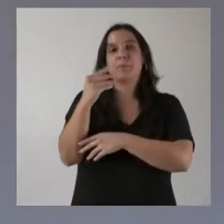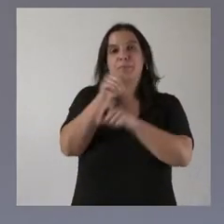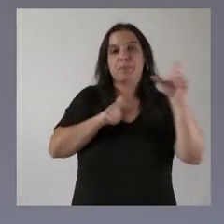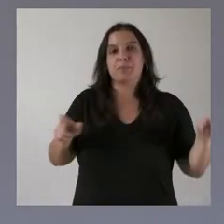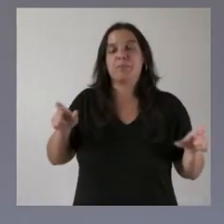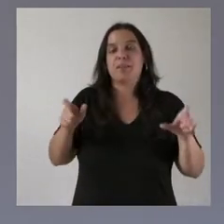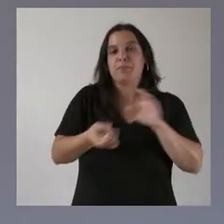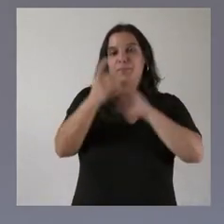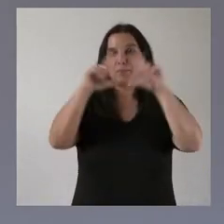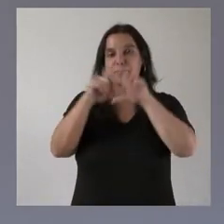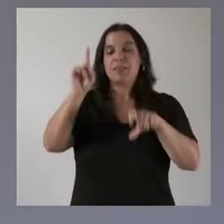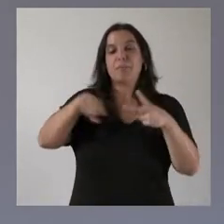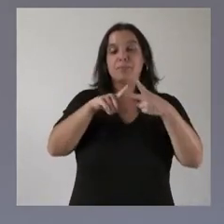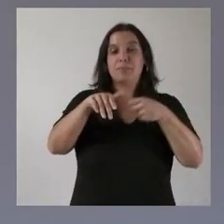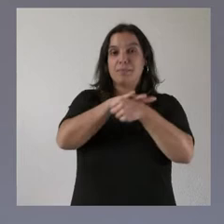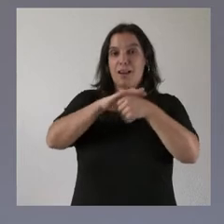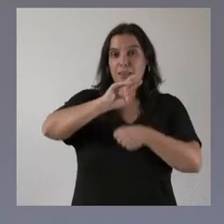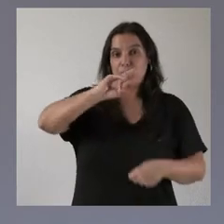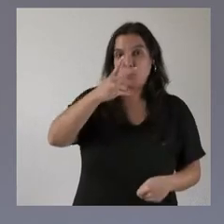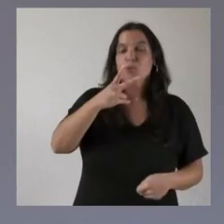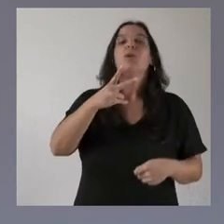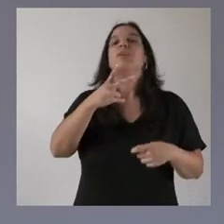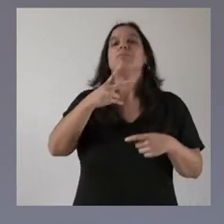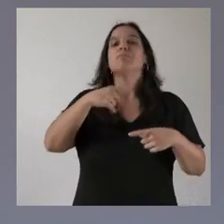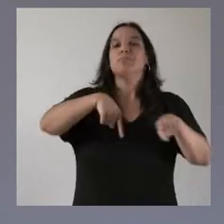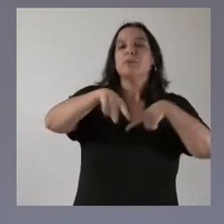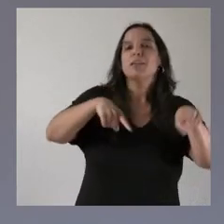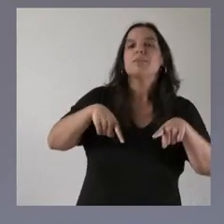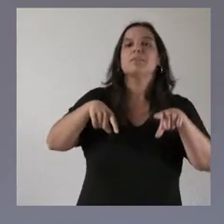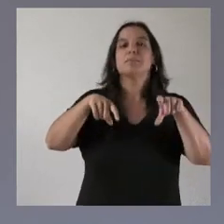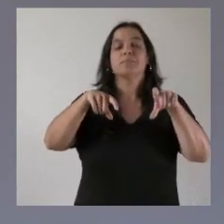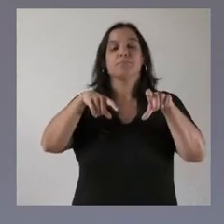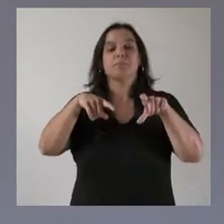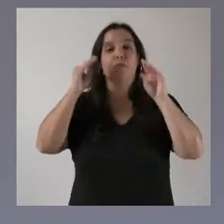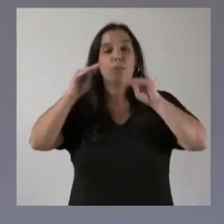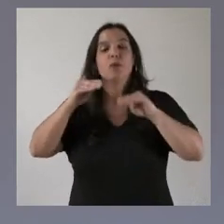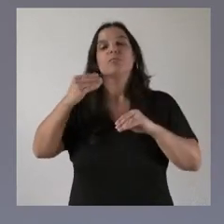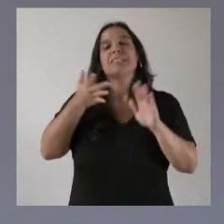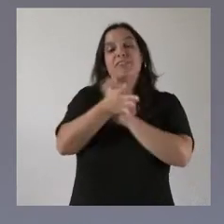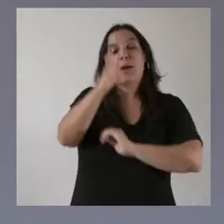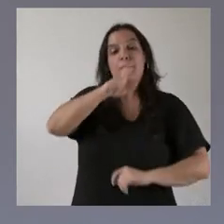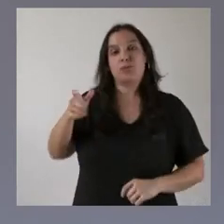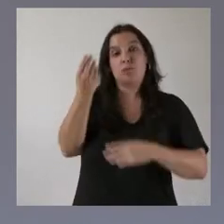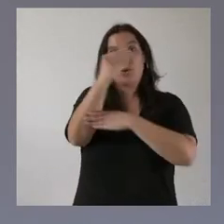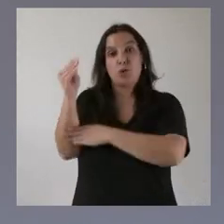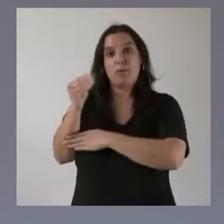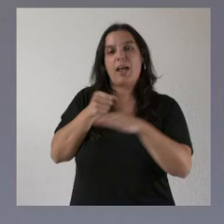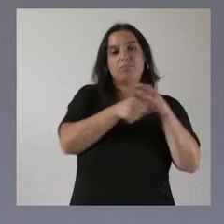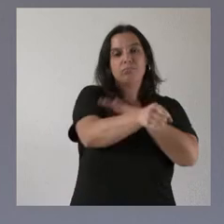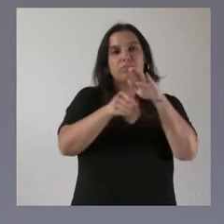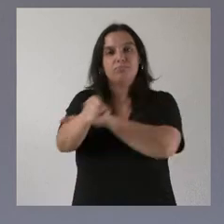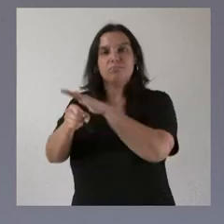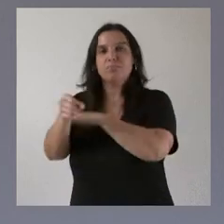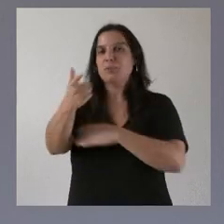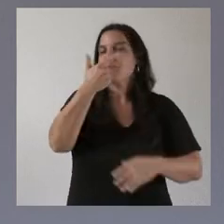formación y movilidad se marca como objetivo el mejorar el acceso de la juventud al mercado de trabajo a